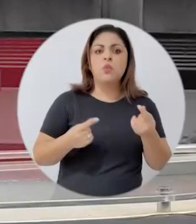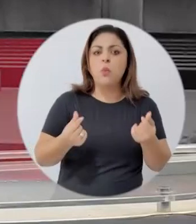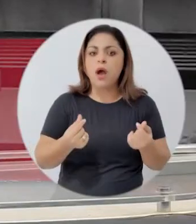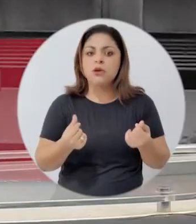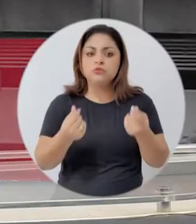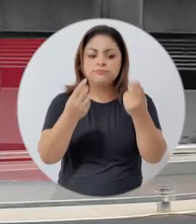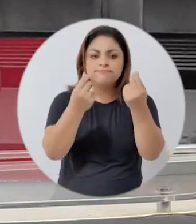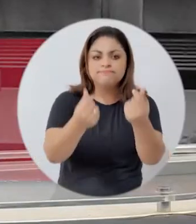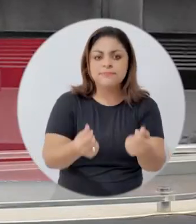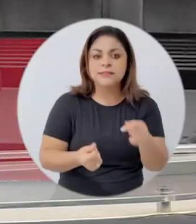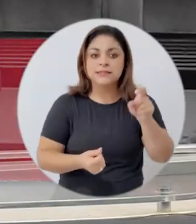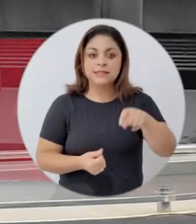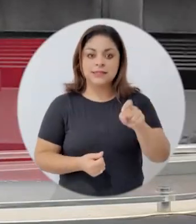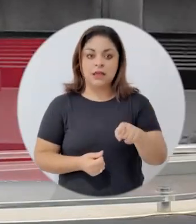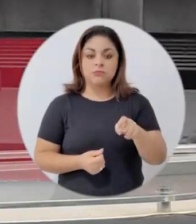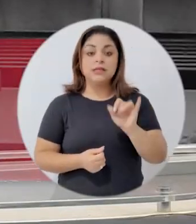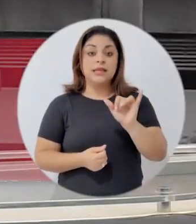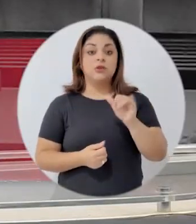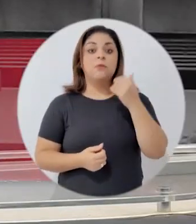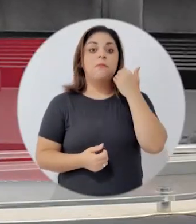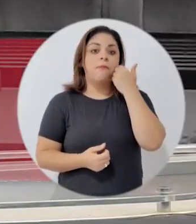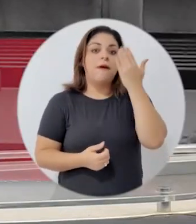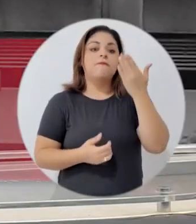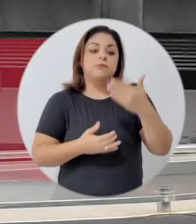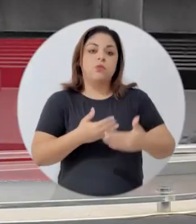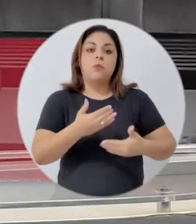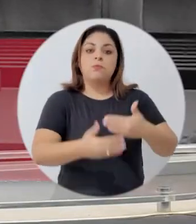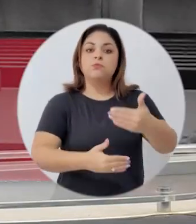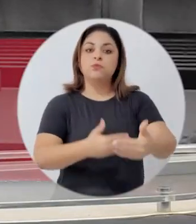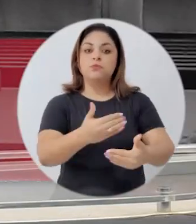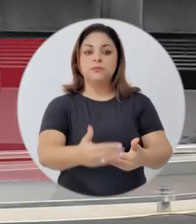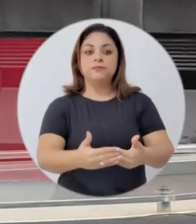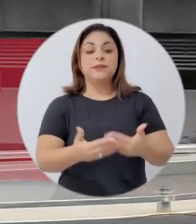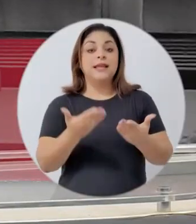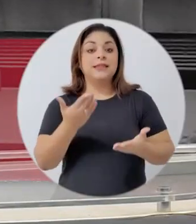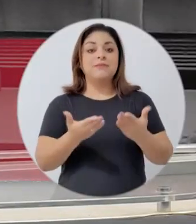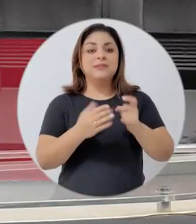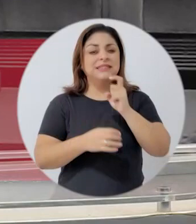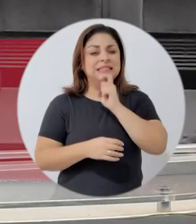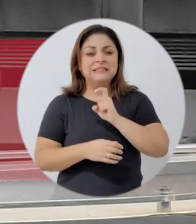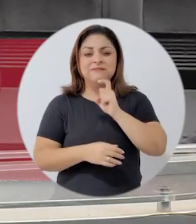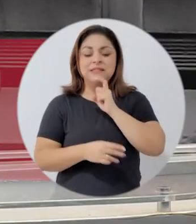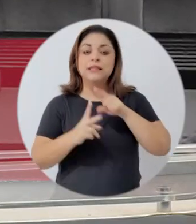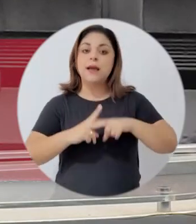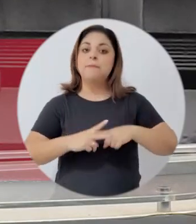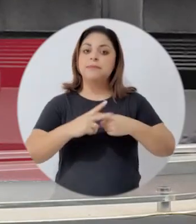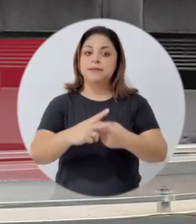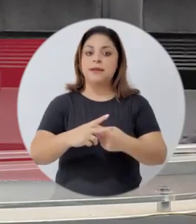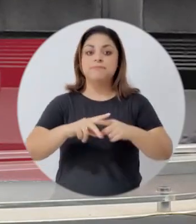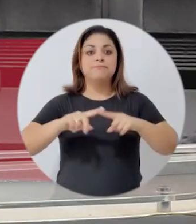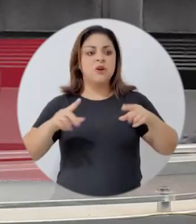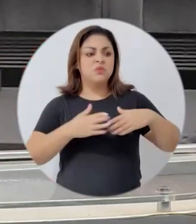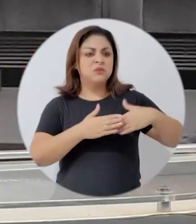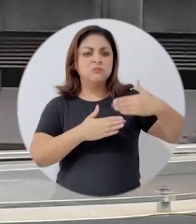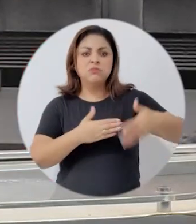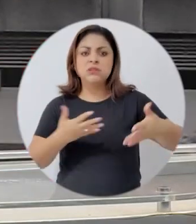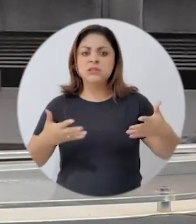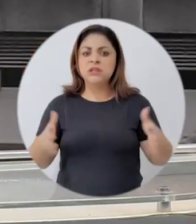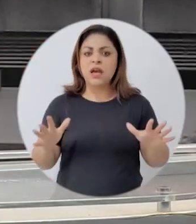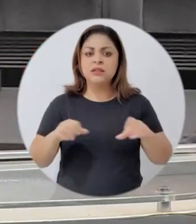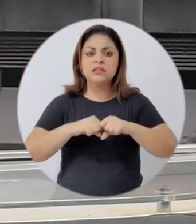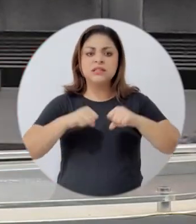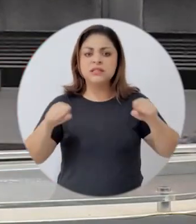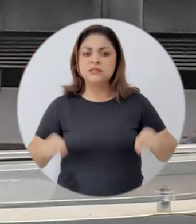vamos a seguir necesitando? Y se hace más fácil año con año, ¿verdad? Tal vez lo más difícil es empezar, pero ya cuando lo tenemos